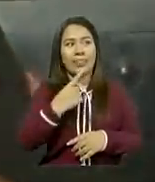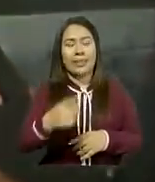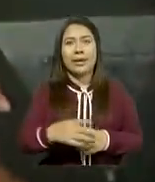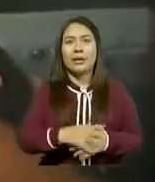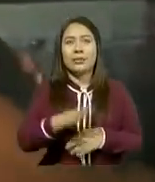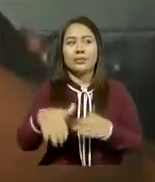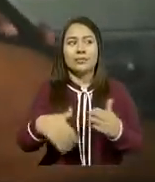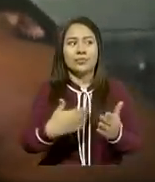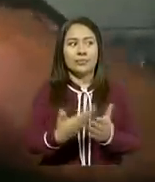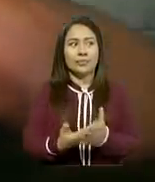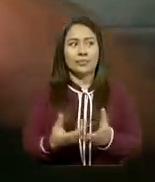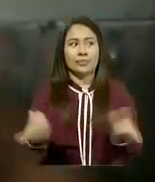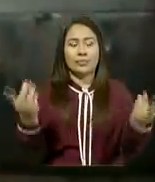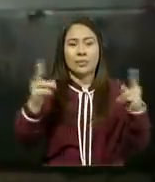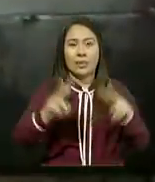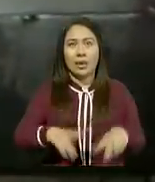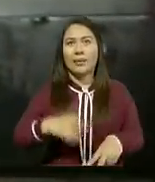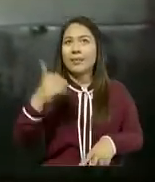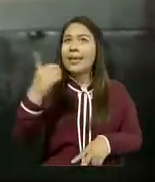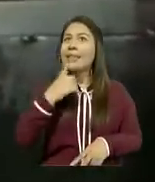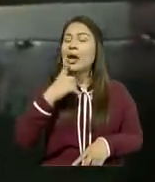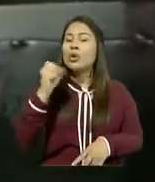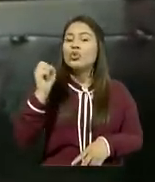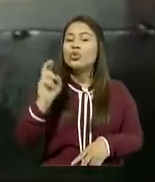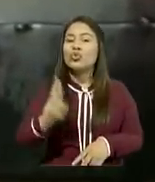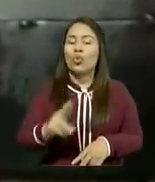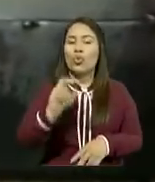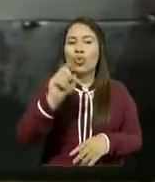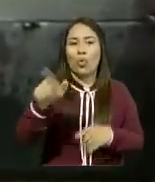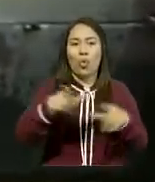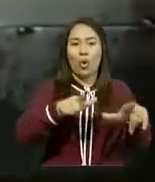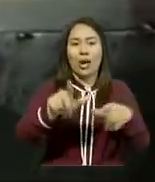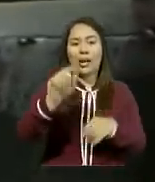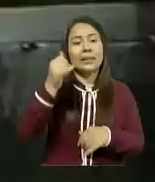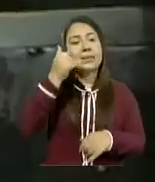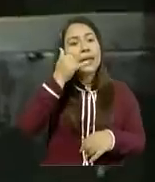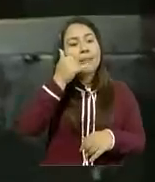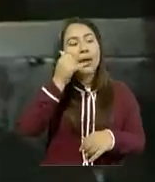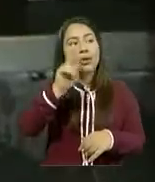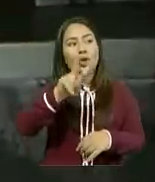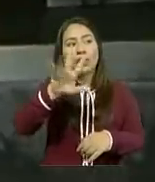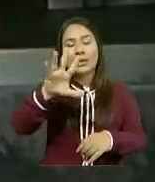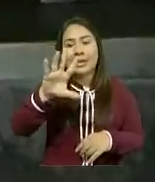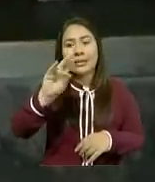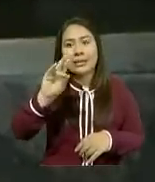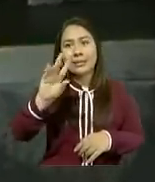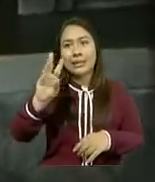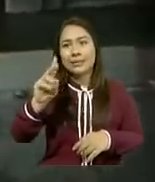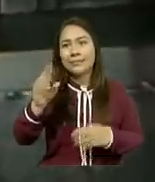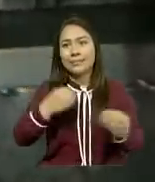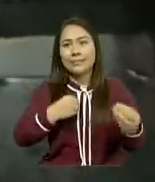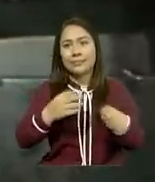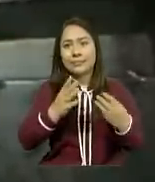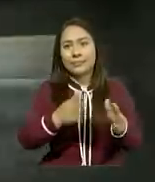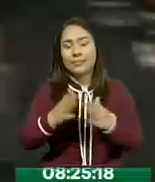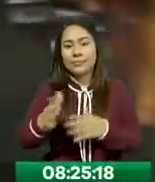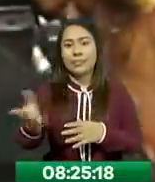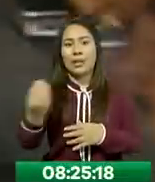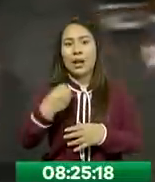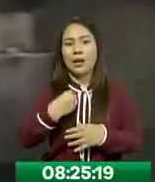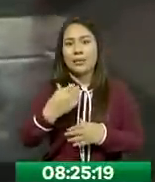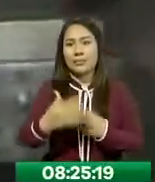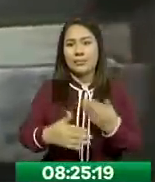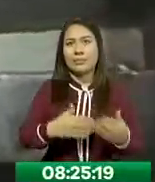219-0077 y el del otro local del sur también, el 236-6680. Don Walter, aquí estamos viendo cómo lo elaboran. Ustedes tienen